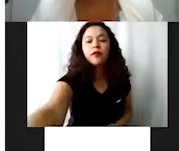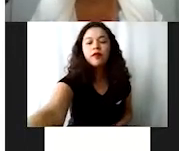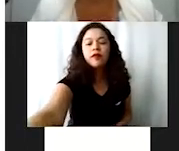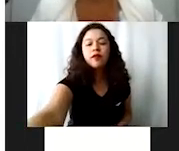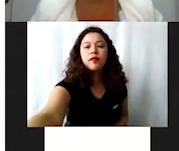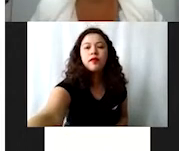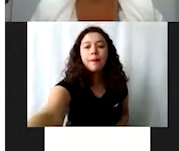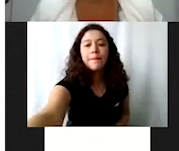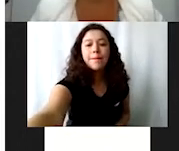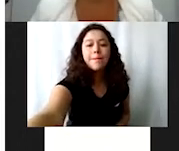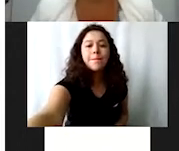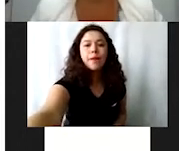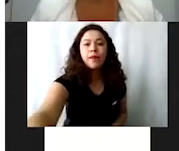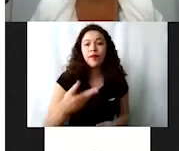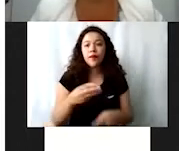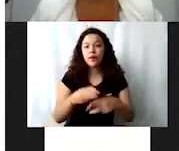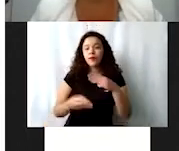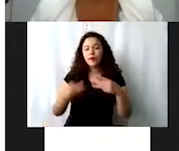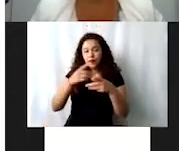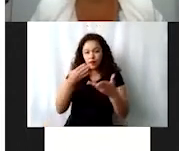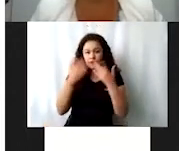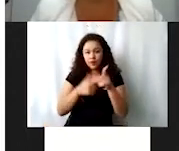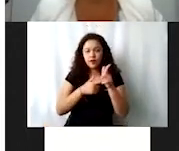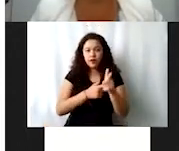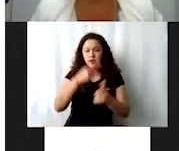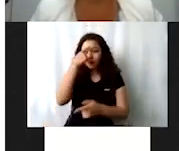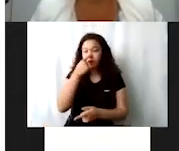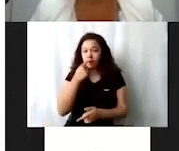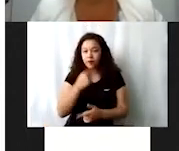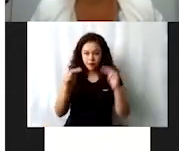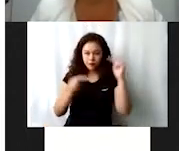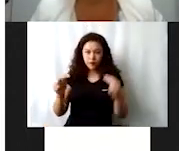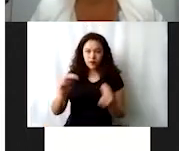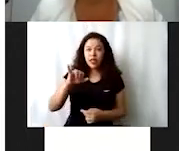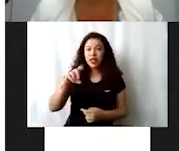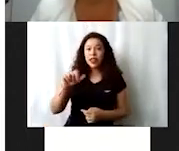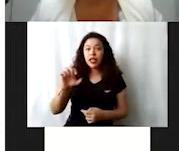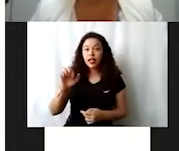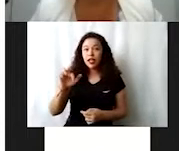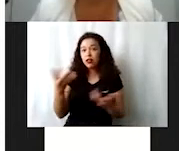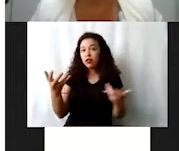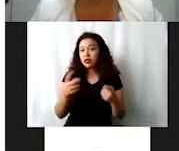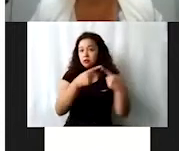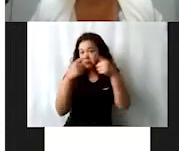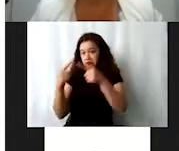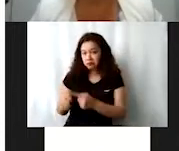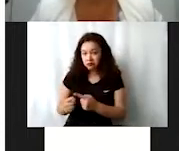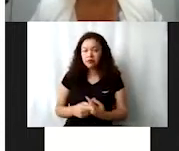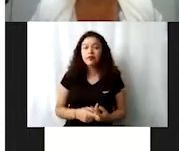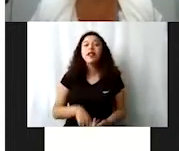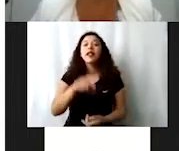continua, estructura de perfil de puestos y organigramas, gestión de indicadores, entre otras. Siempre se